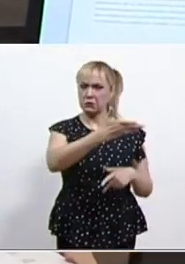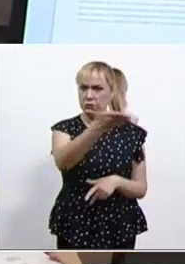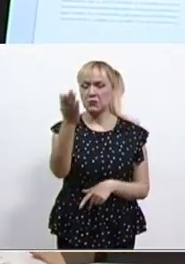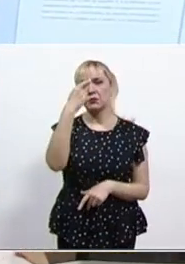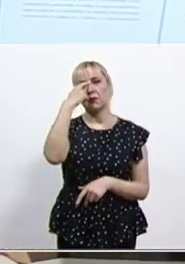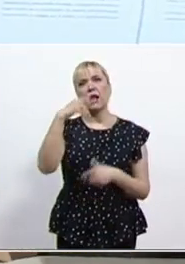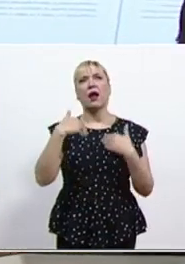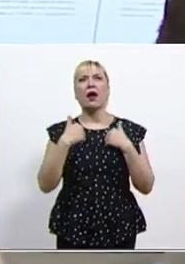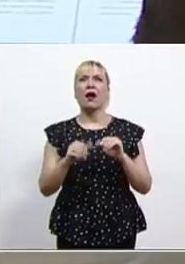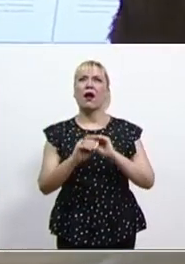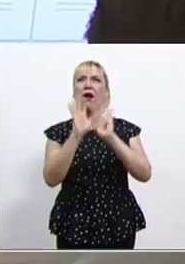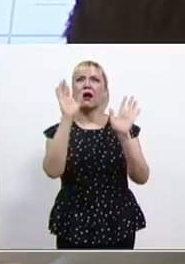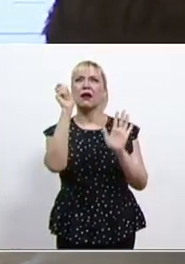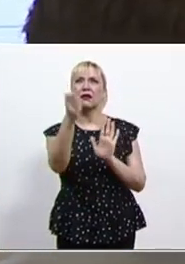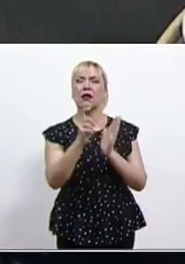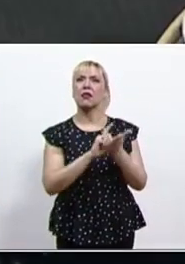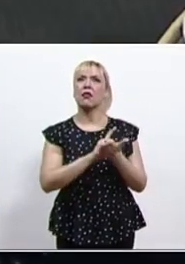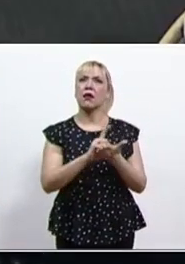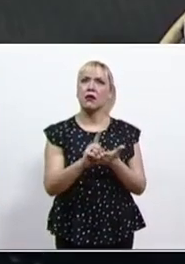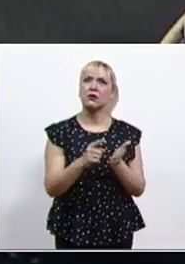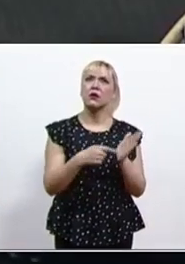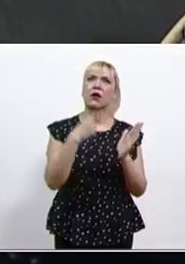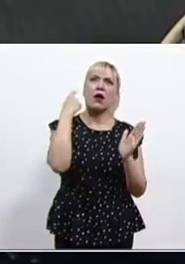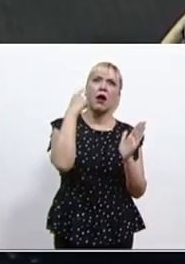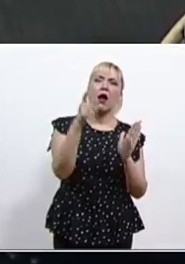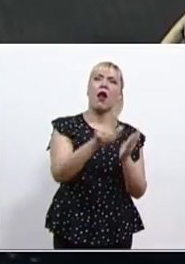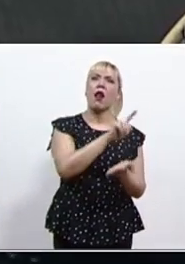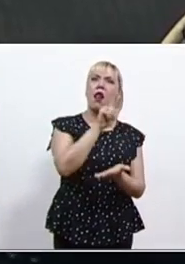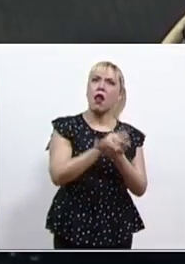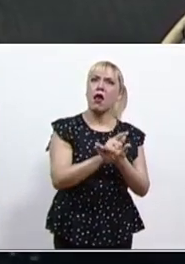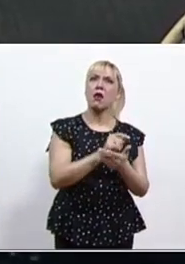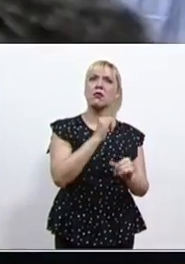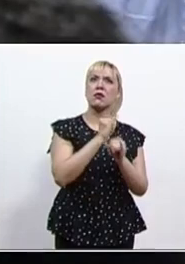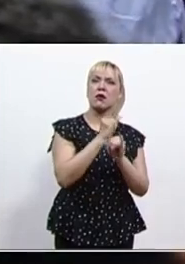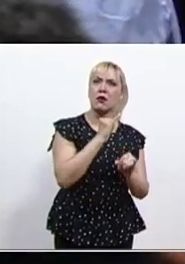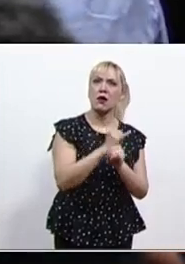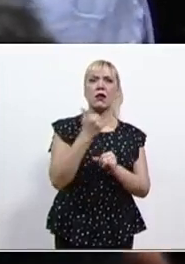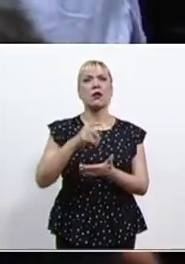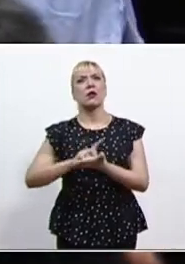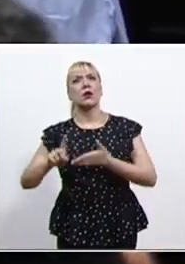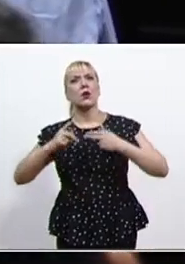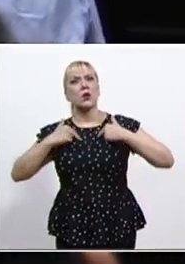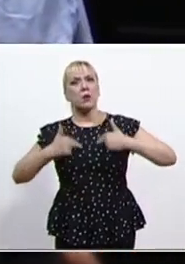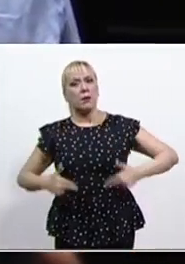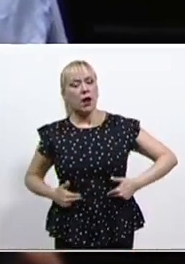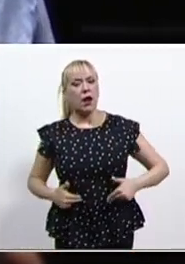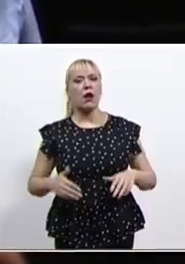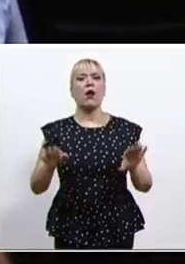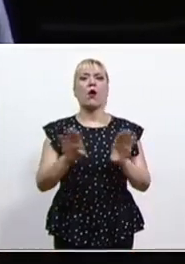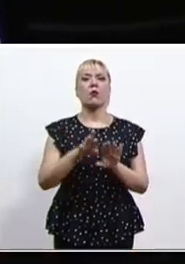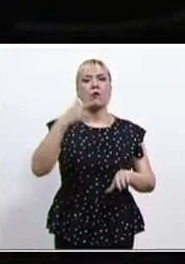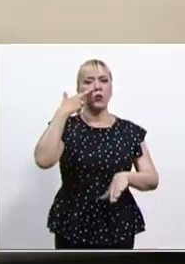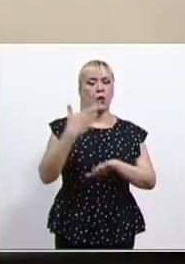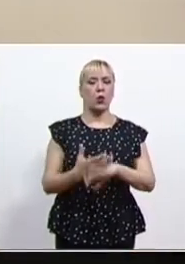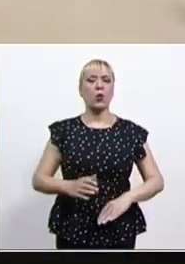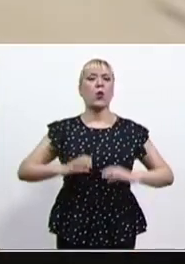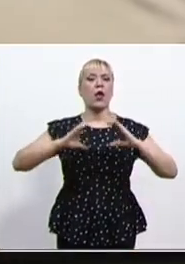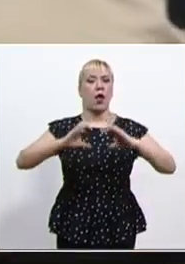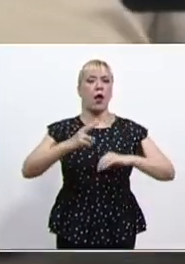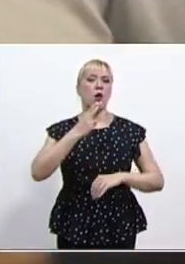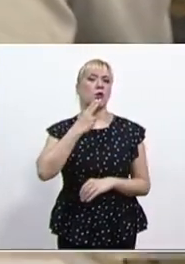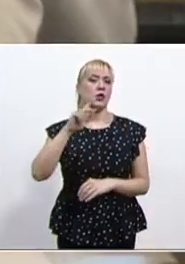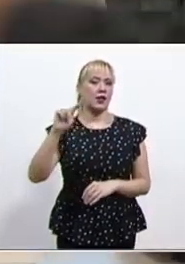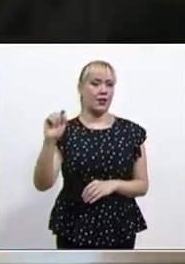al entendimiento de los derechos cibernéticos y su relación con los derechos humanos, así como al uso responsable y seguro de las tecnologías